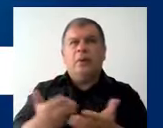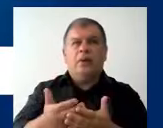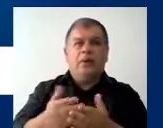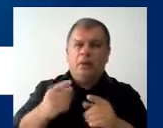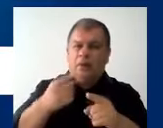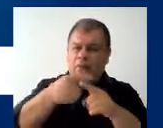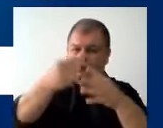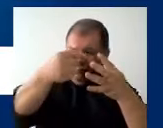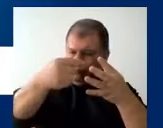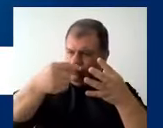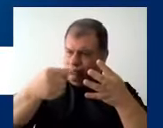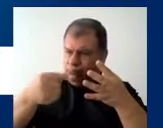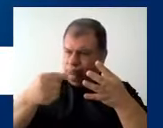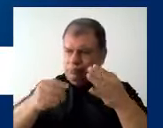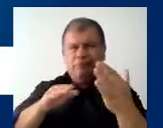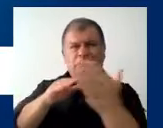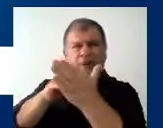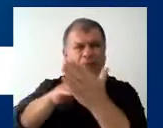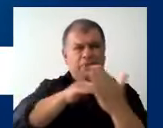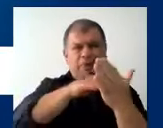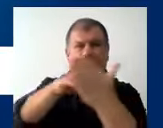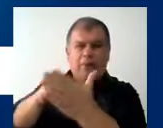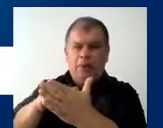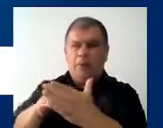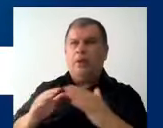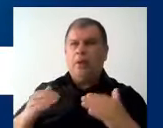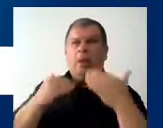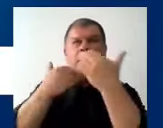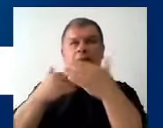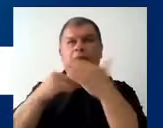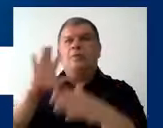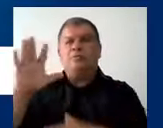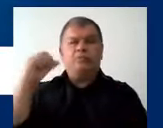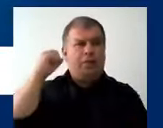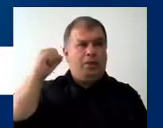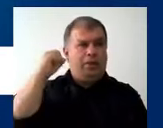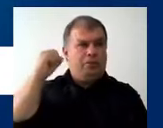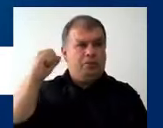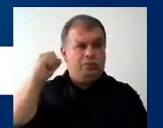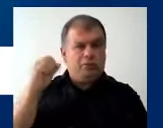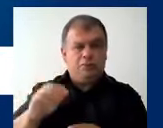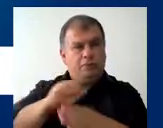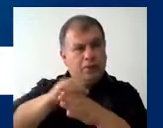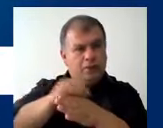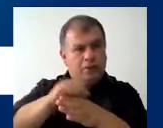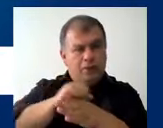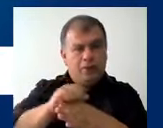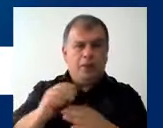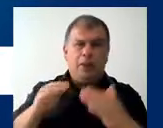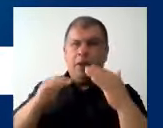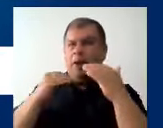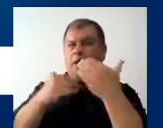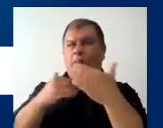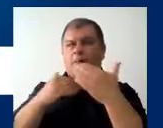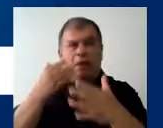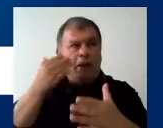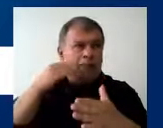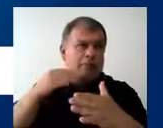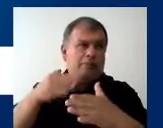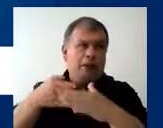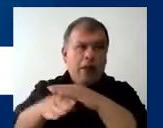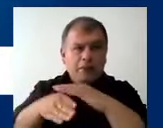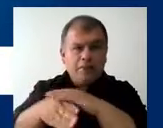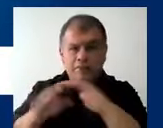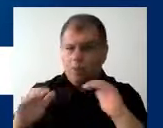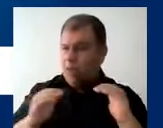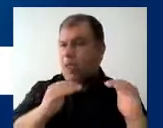serie de barreras que limitan el ejercicio de derechos, que limitan, por ejemplo, el acceso en igualdad